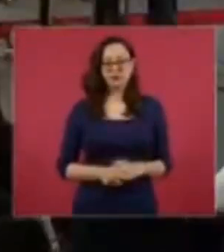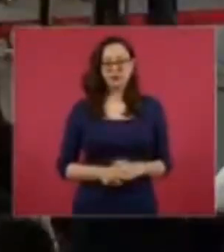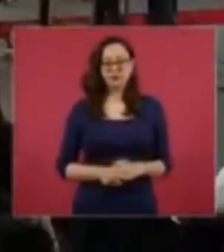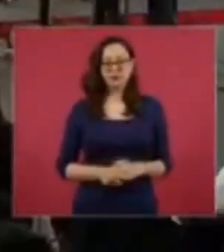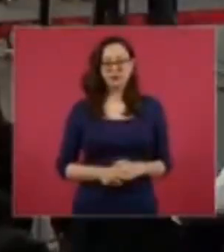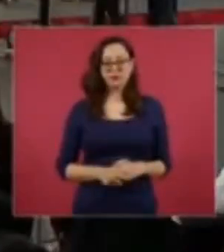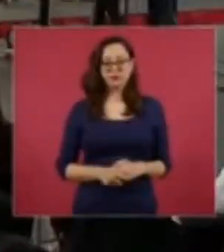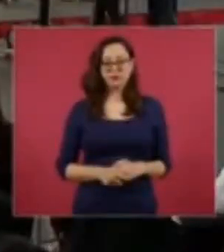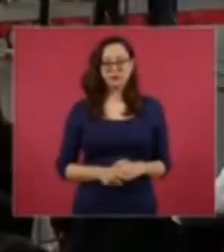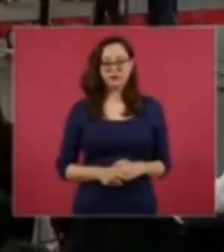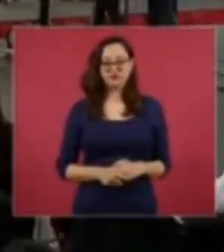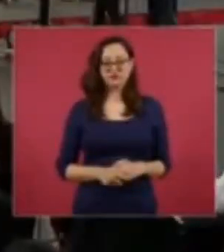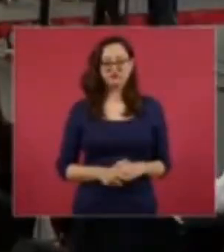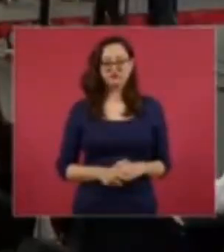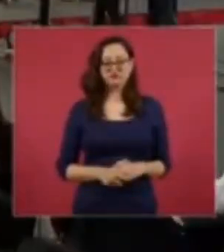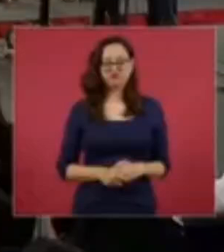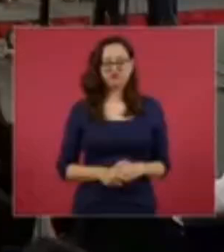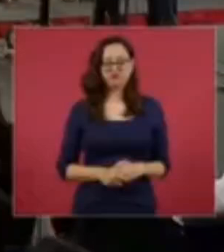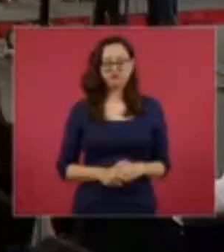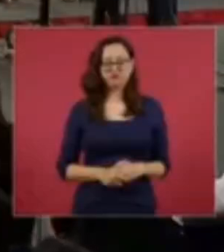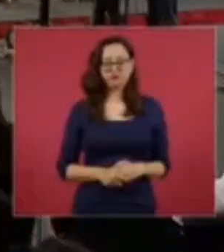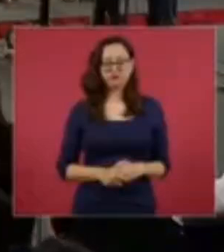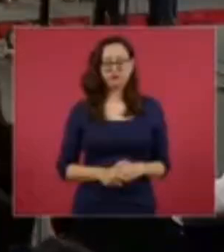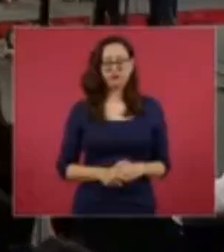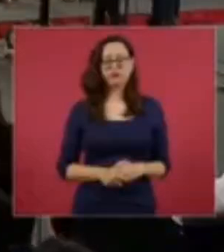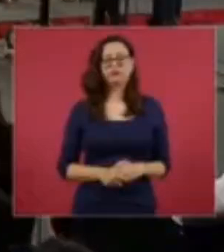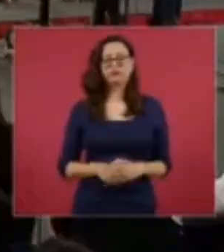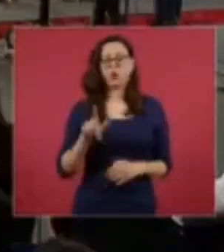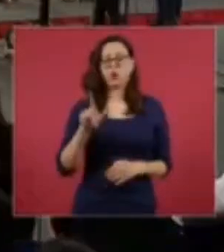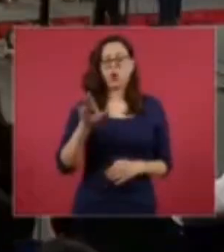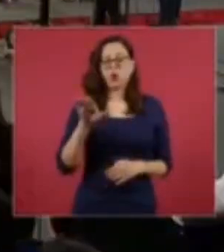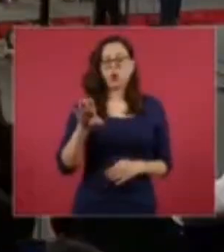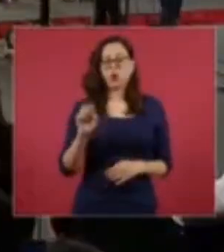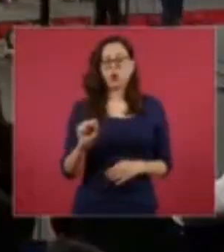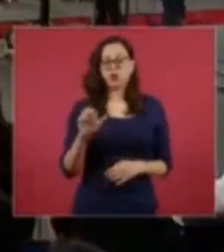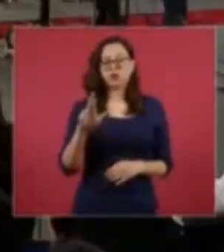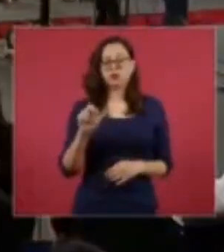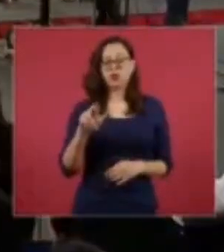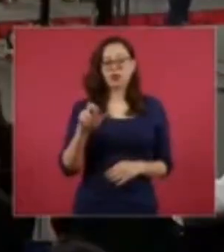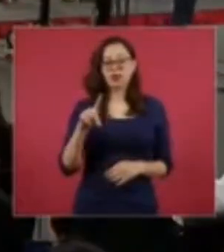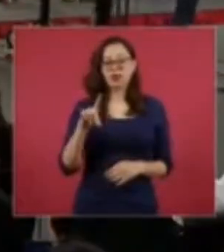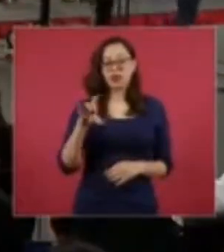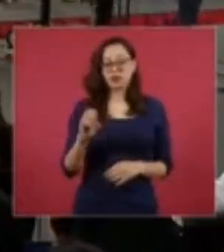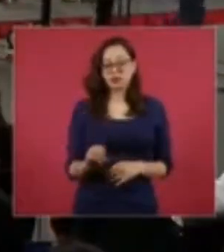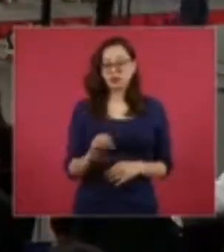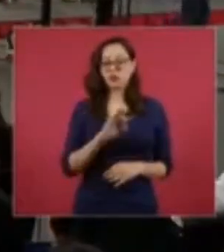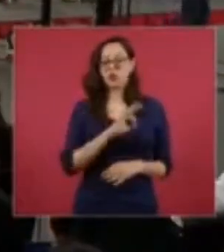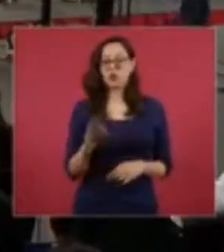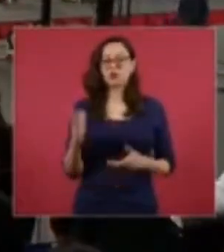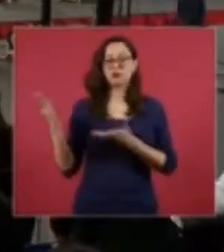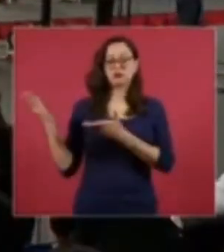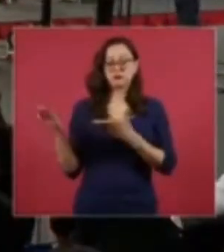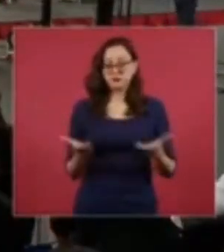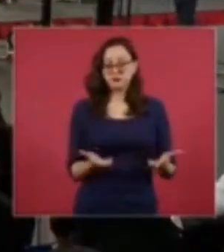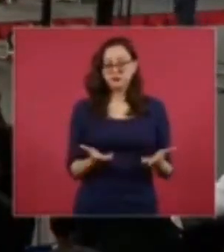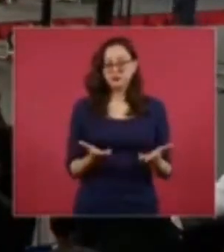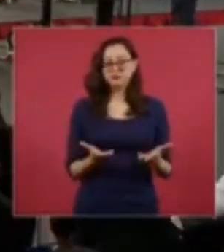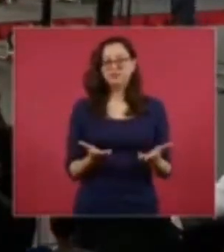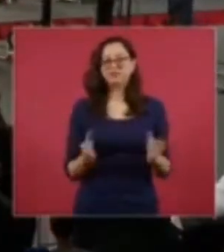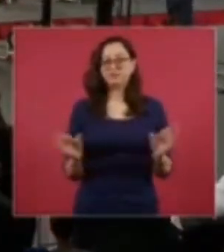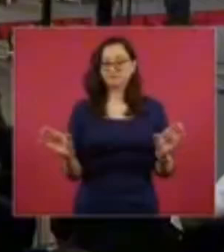En primer lugar, quisiera pedirle a Luis Fernando Ramírez Cruz que pase aquí adelante a recibir